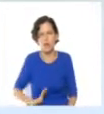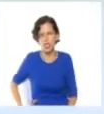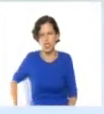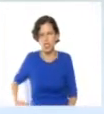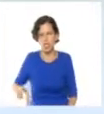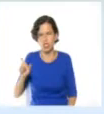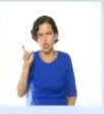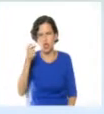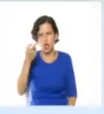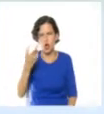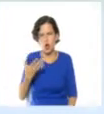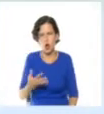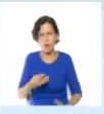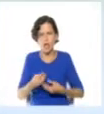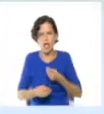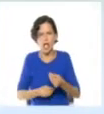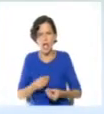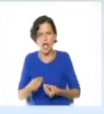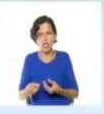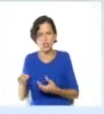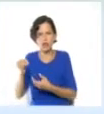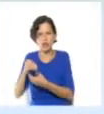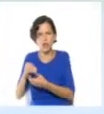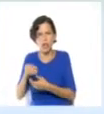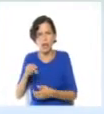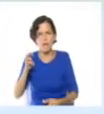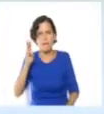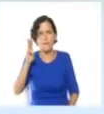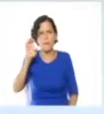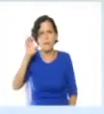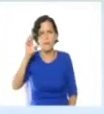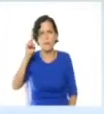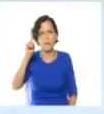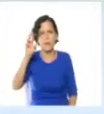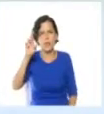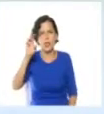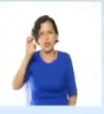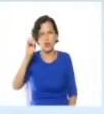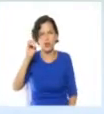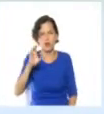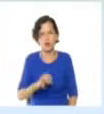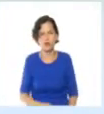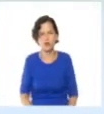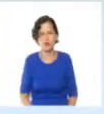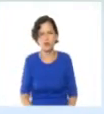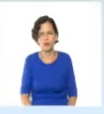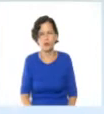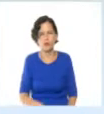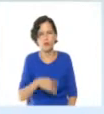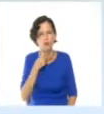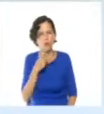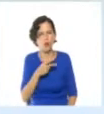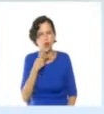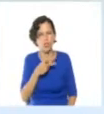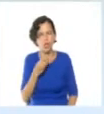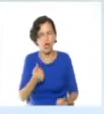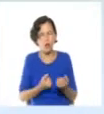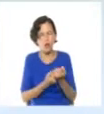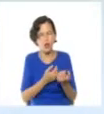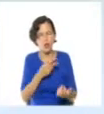Gómez coloca a la figura de Pedro Itriago, un jurisconsultor político,